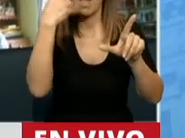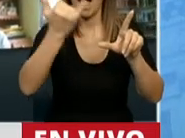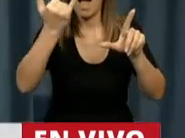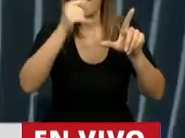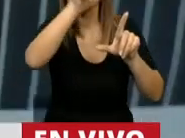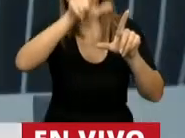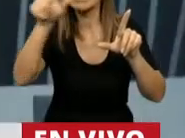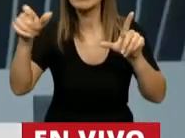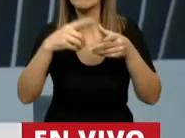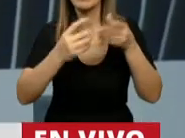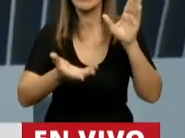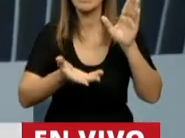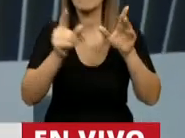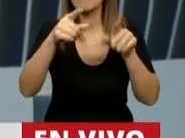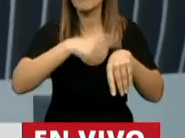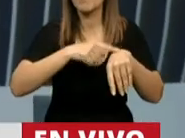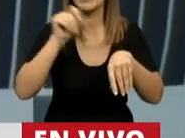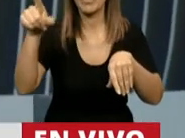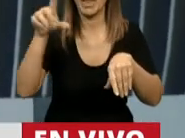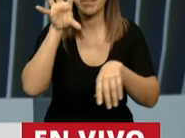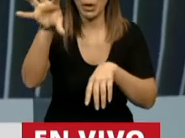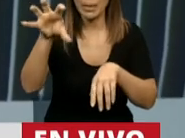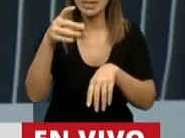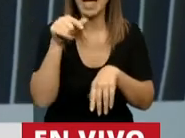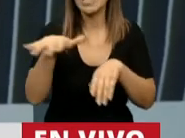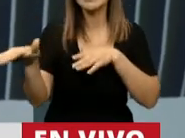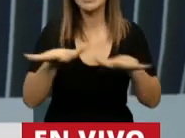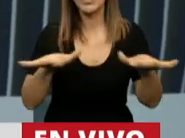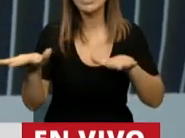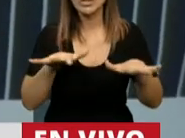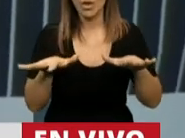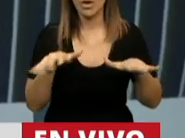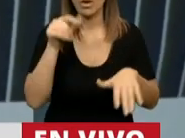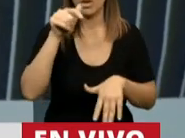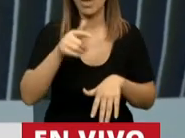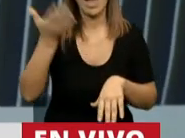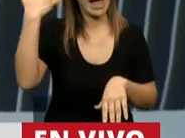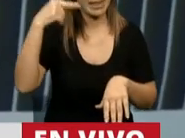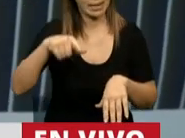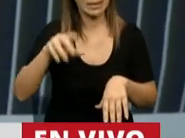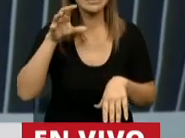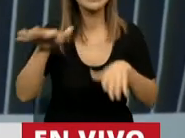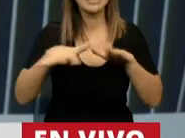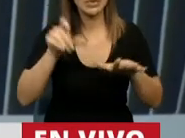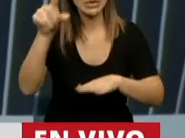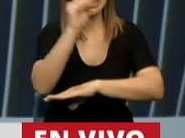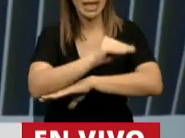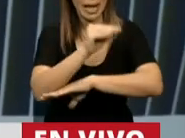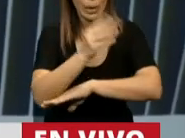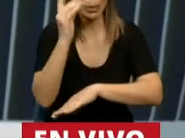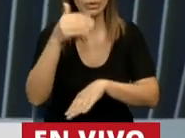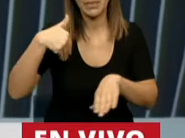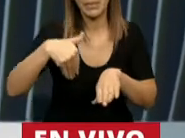los aumentos de toda la provincia y esta es la situación, era la situación de la provincia de Santa Cruz de cara